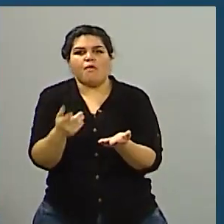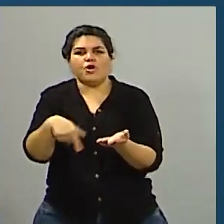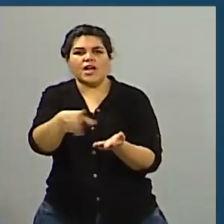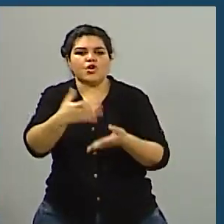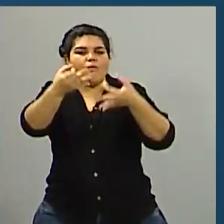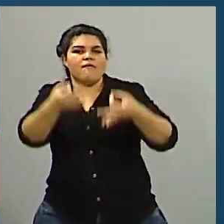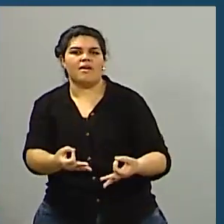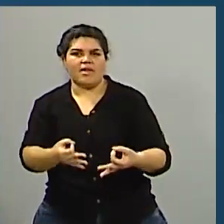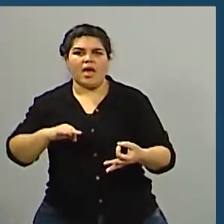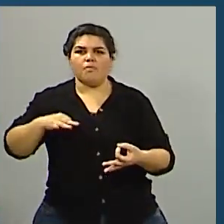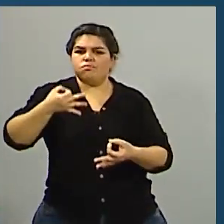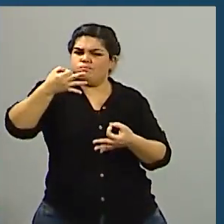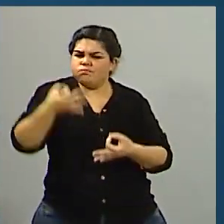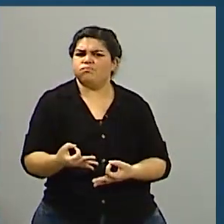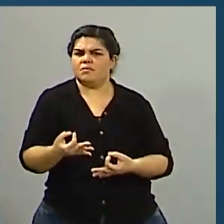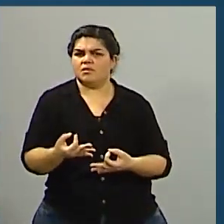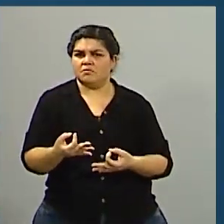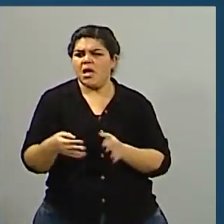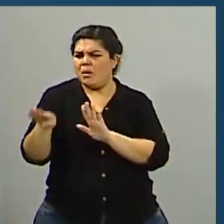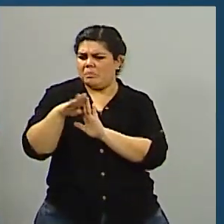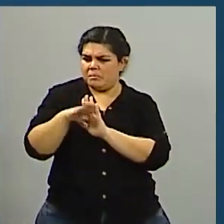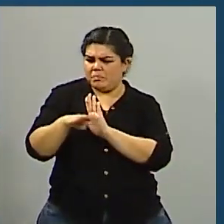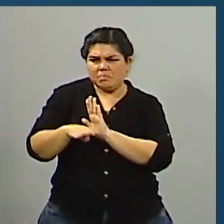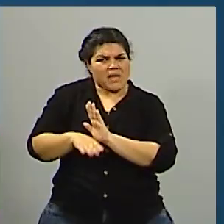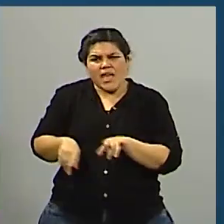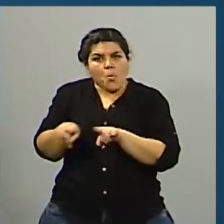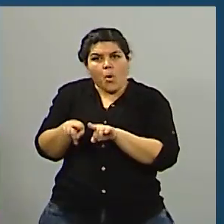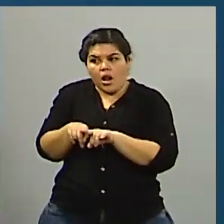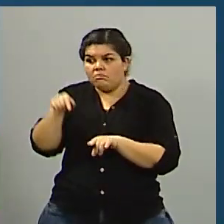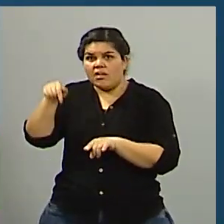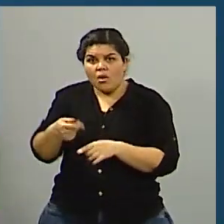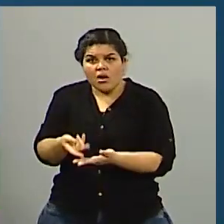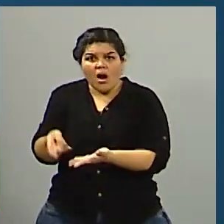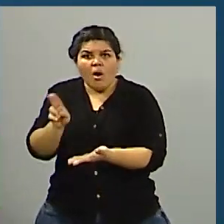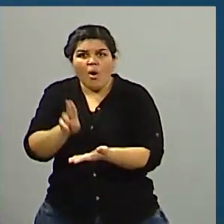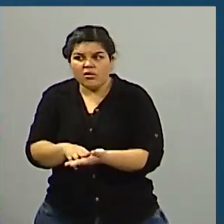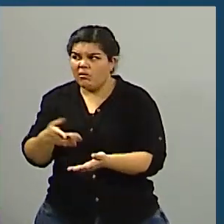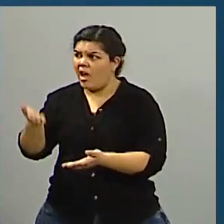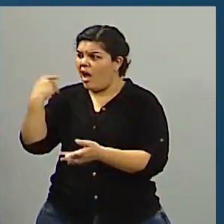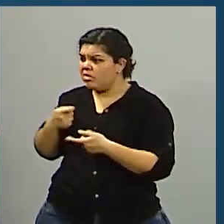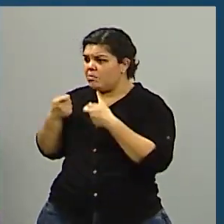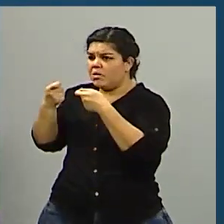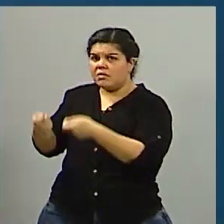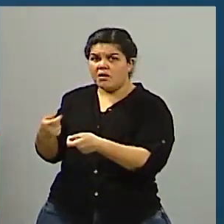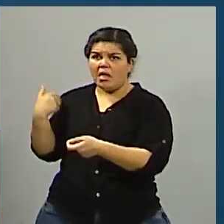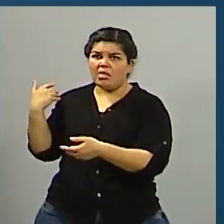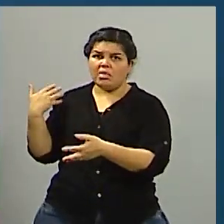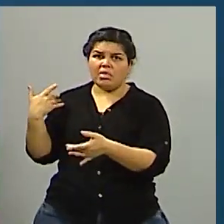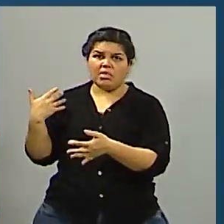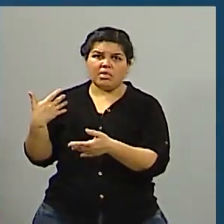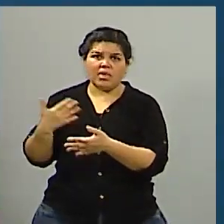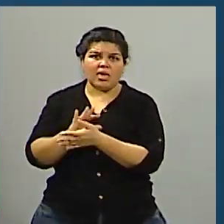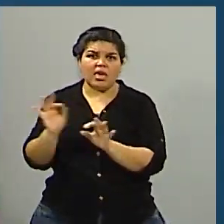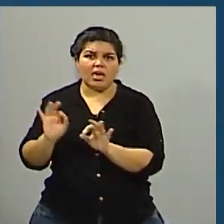vida mejor. Esas mismas condiciones de aquel entonces estamos solicitando ahora. Claro, no incluso hemos llegado a la paradoja de